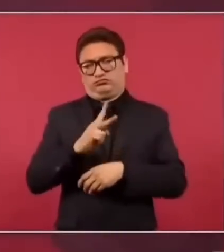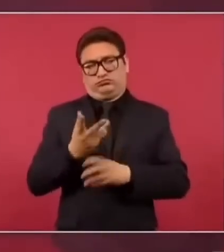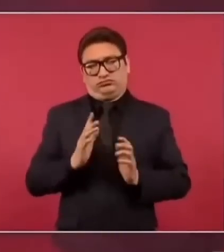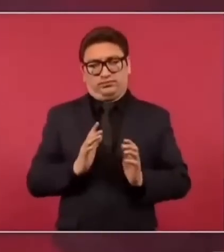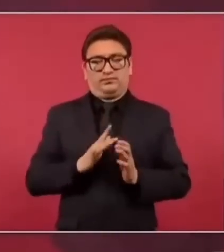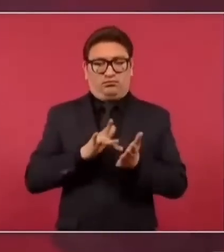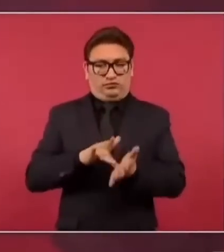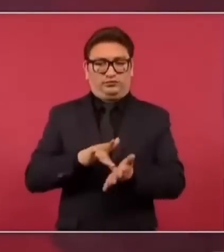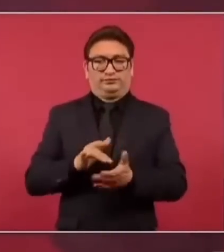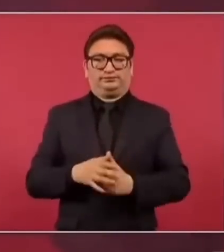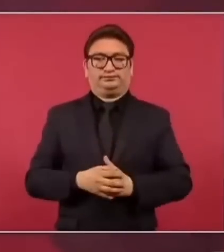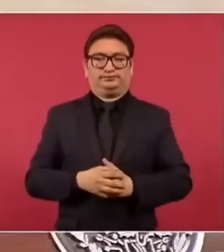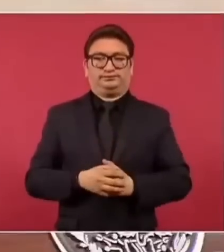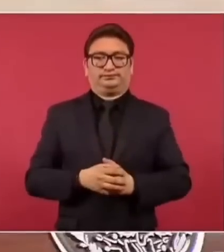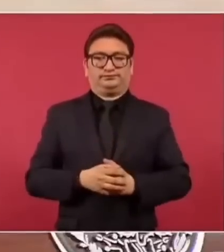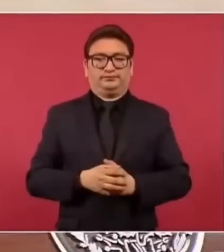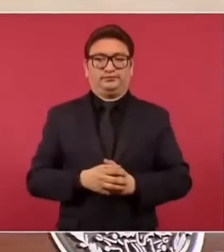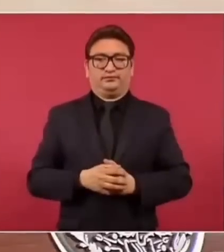¿no?